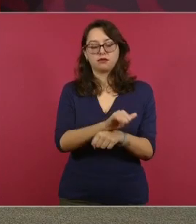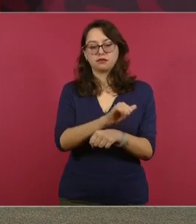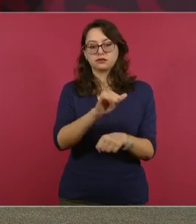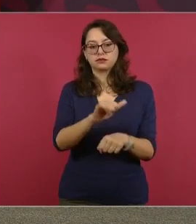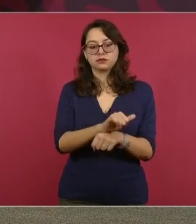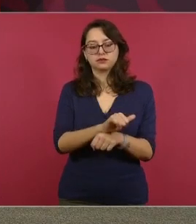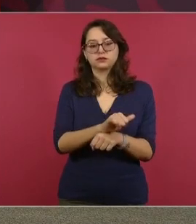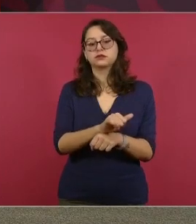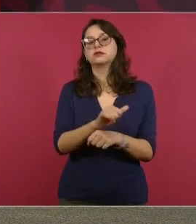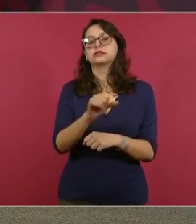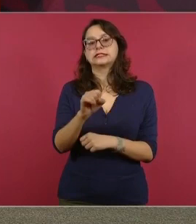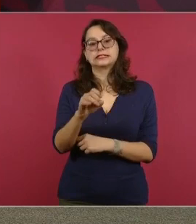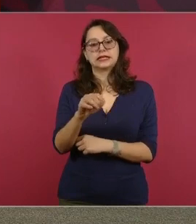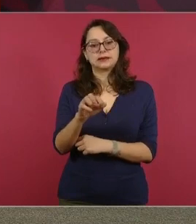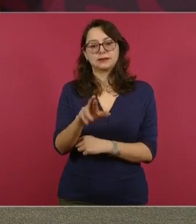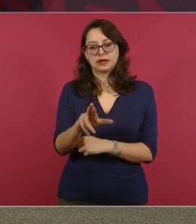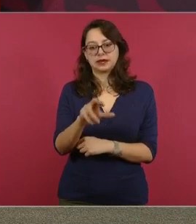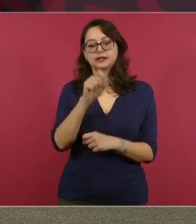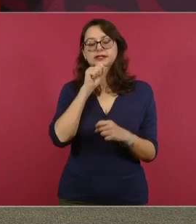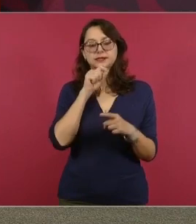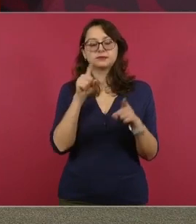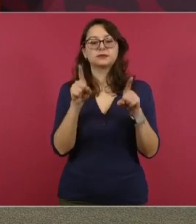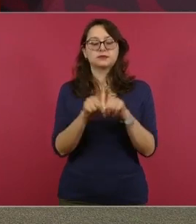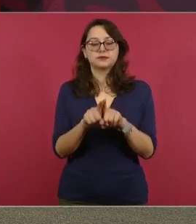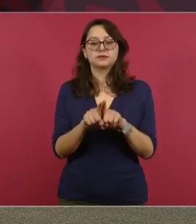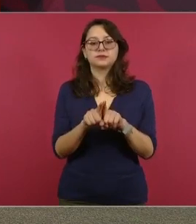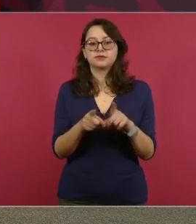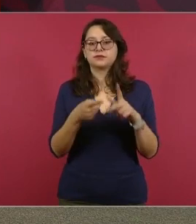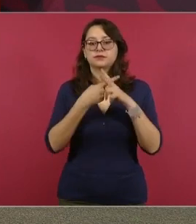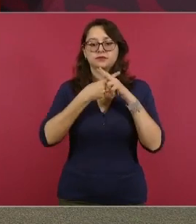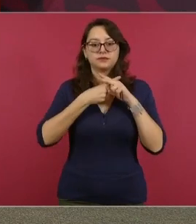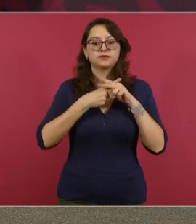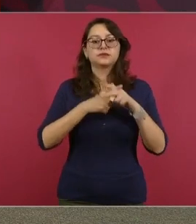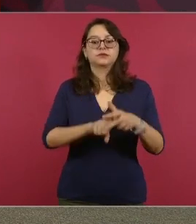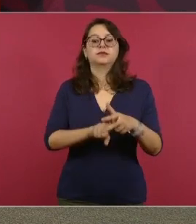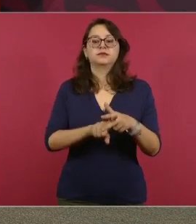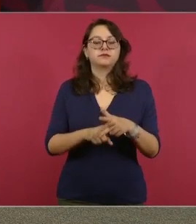Secretaría de Marina. Vamos a comenzar a